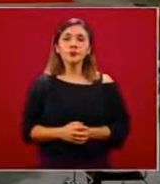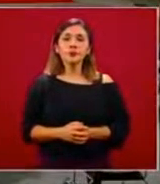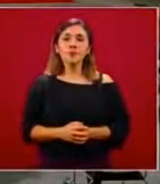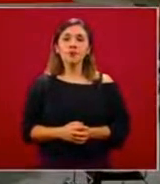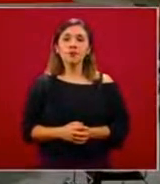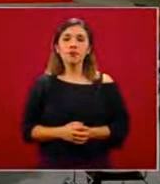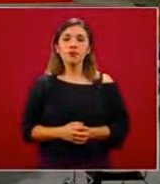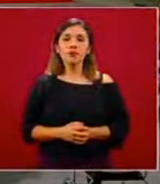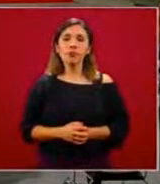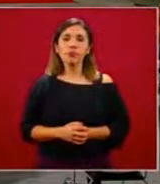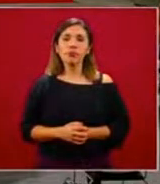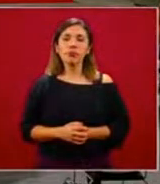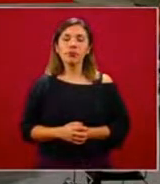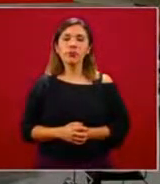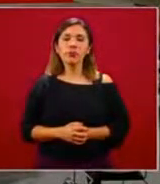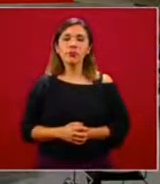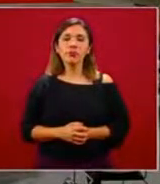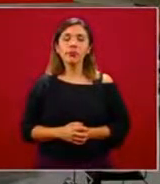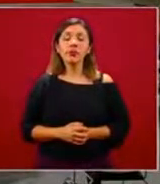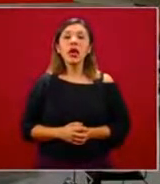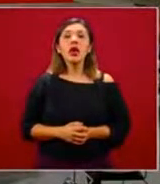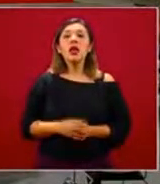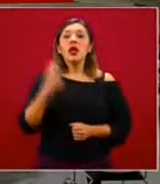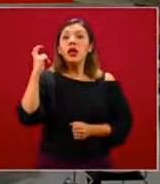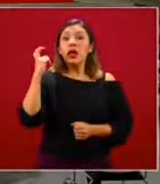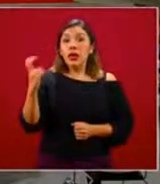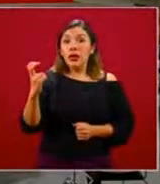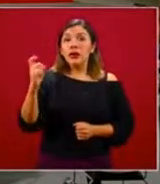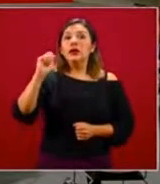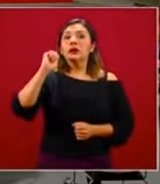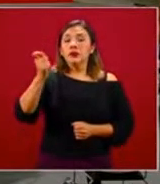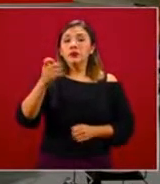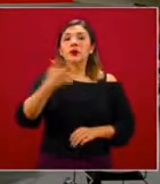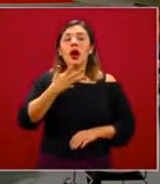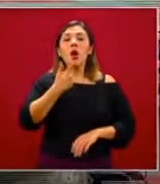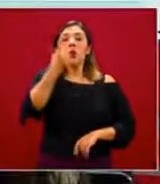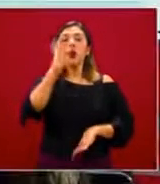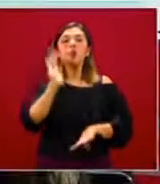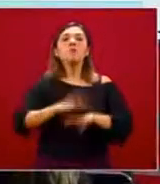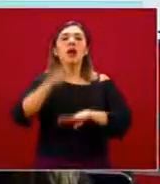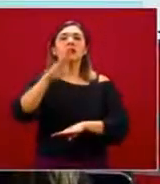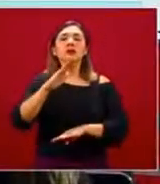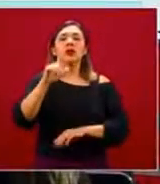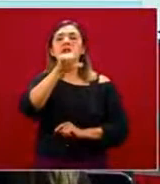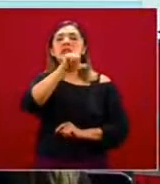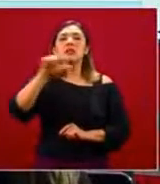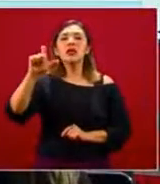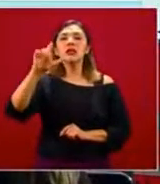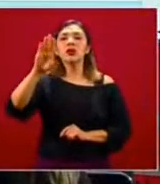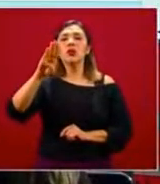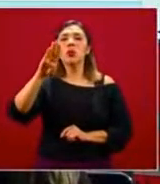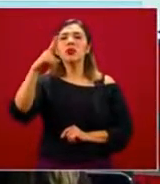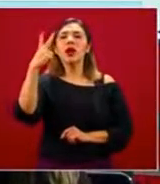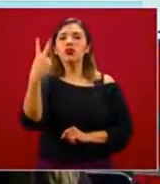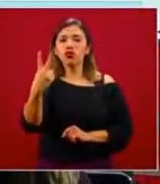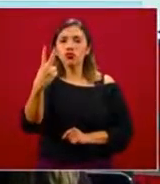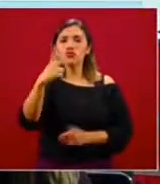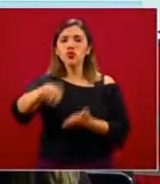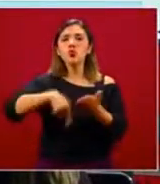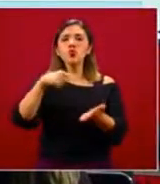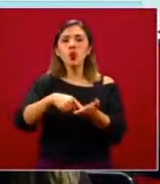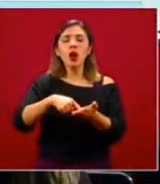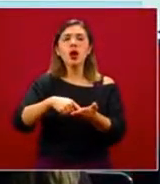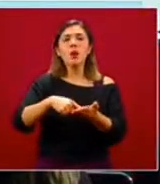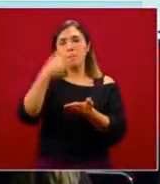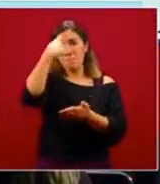states. relación a las Next unidades. slide El has día de to hoy do también with hay the incremento de una units. unidad más, We 792 also have an son las increase unidades